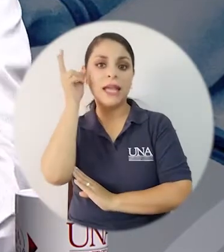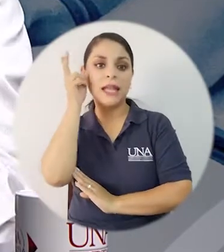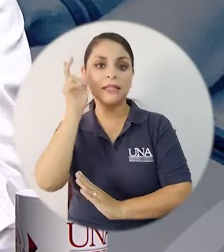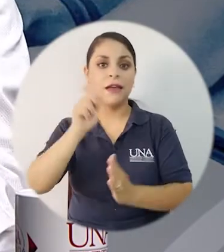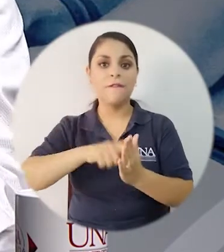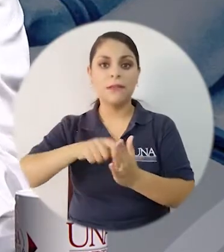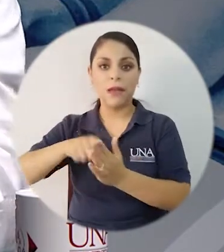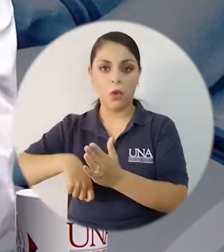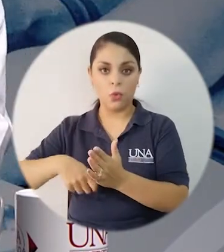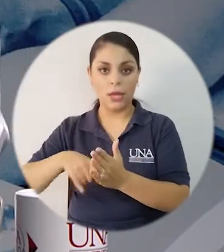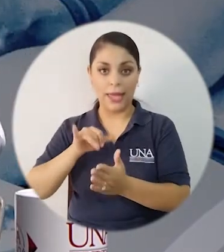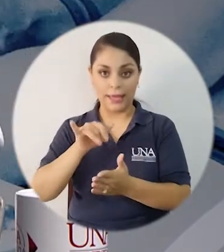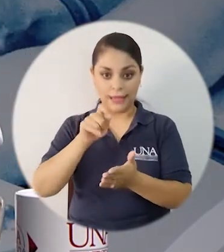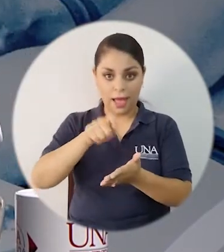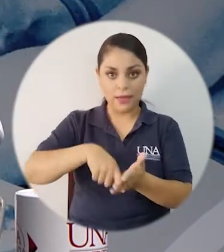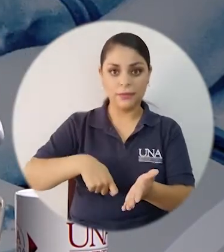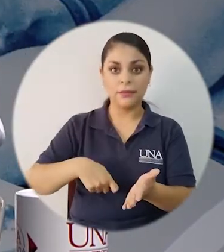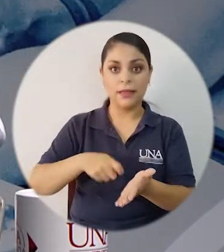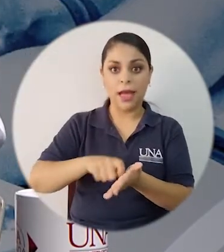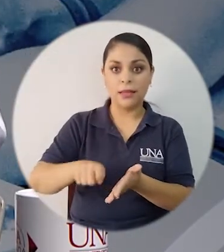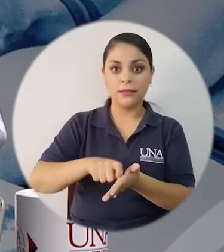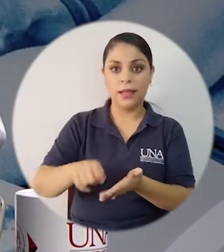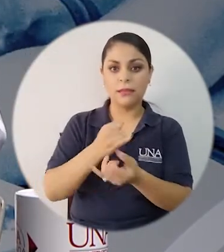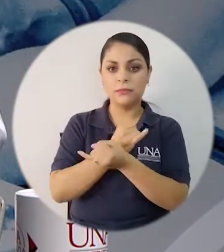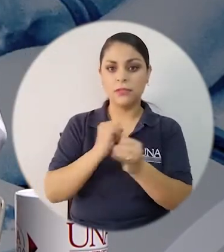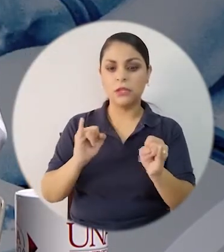pero entonces pregúntele cuál fue su posición.